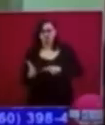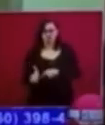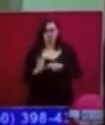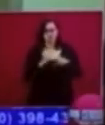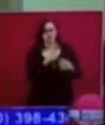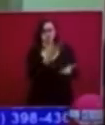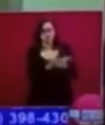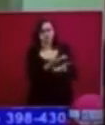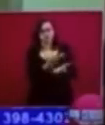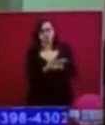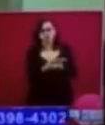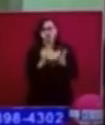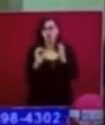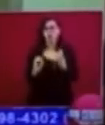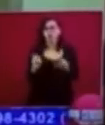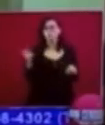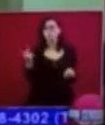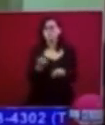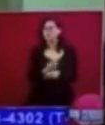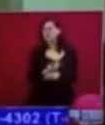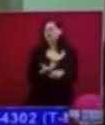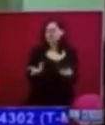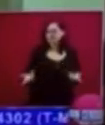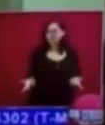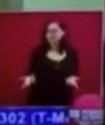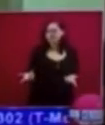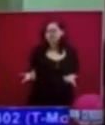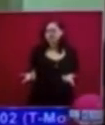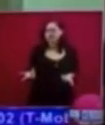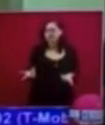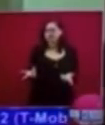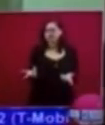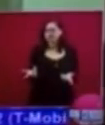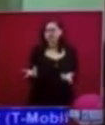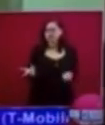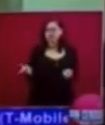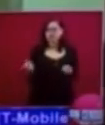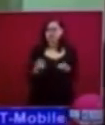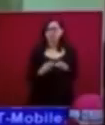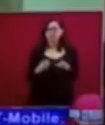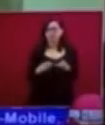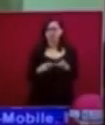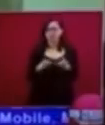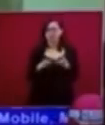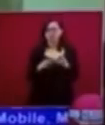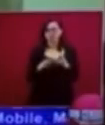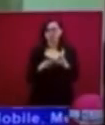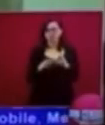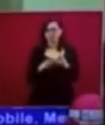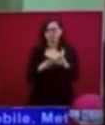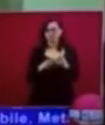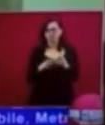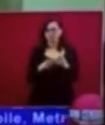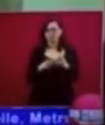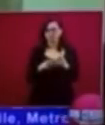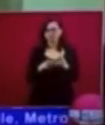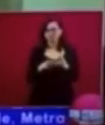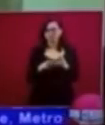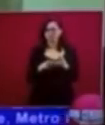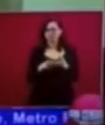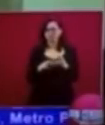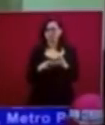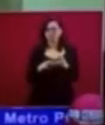quiero publicidad oficial, yo no quiero 1,000,000, 10 milloncitos de los que le han dado a Televisa o Azteca, pero